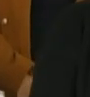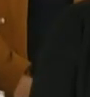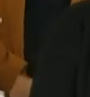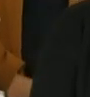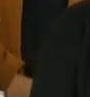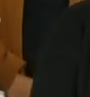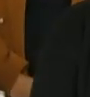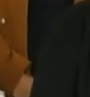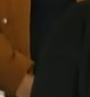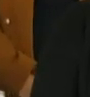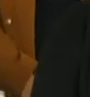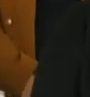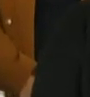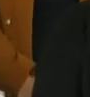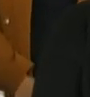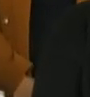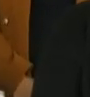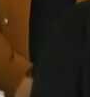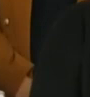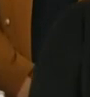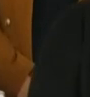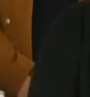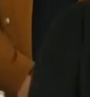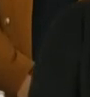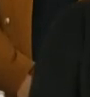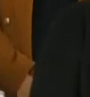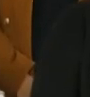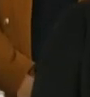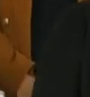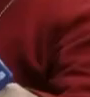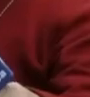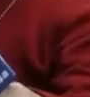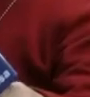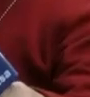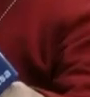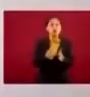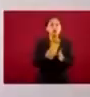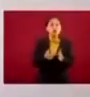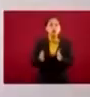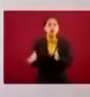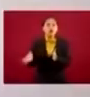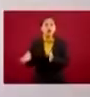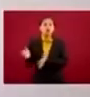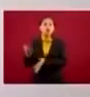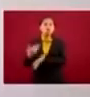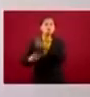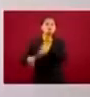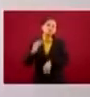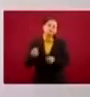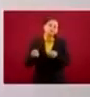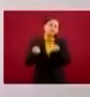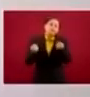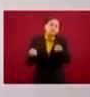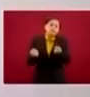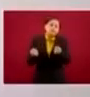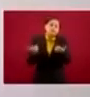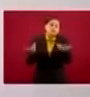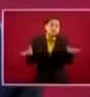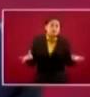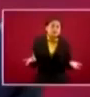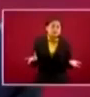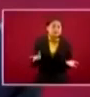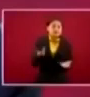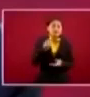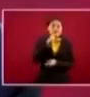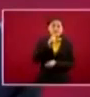Feliz, feliz. Eja. Y la pandemia nos cayó como anillo. Qué cosa de frase, ¿no? Vamos ver la historia esa frase. O sea, que nos vino esto como